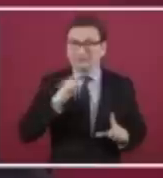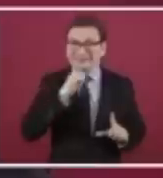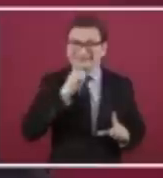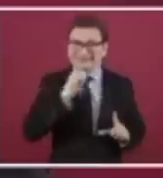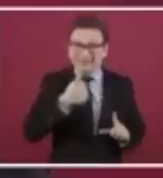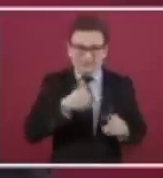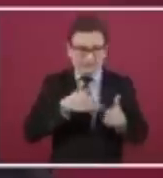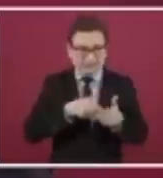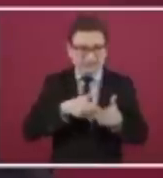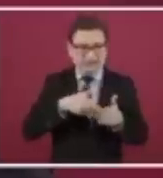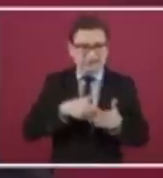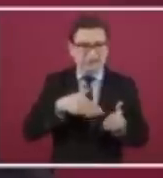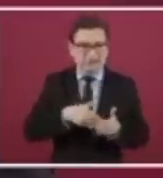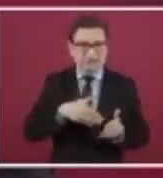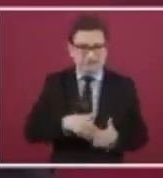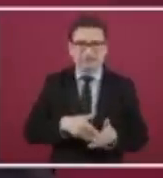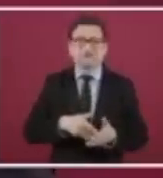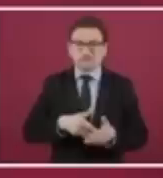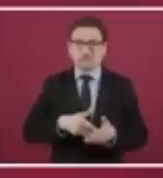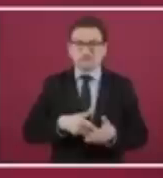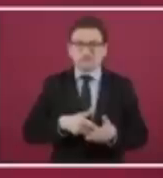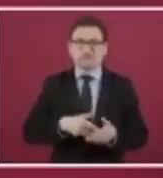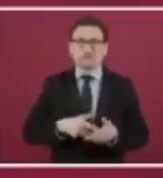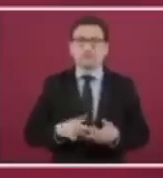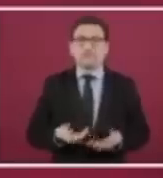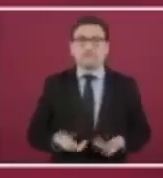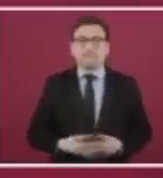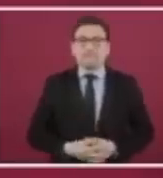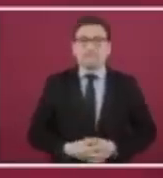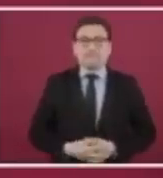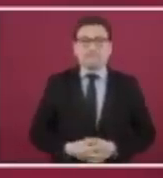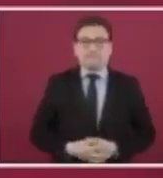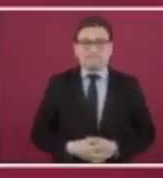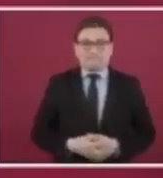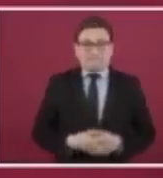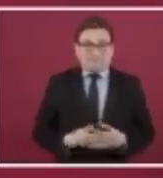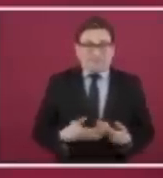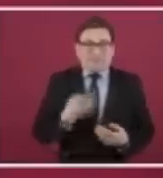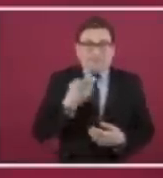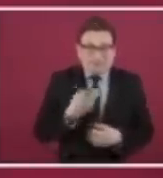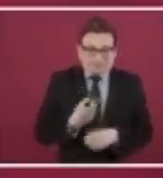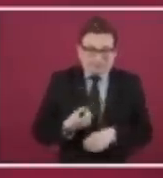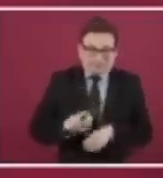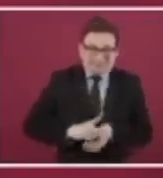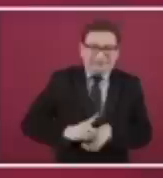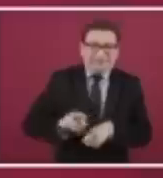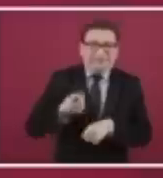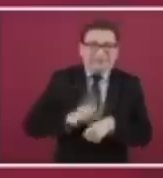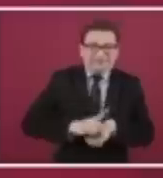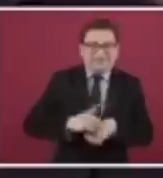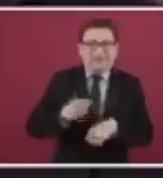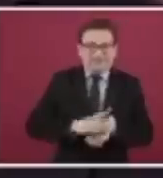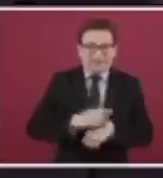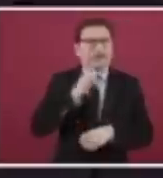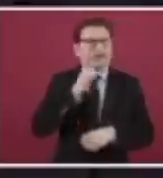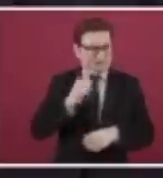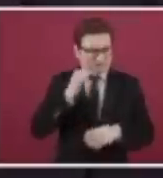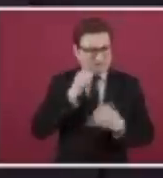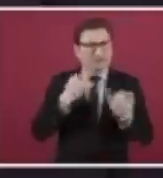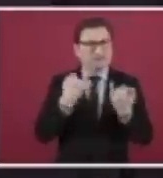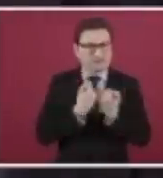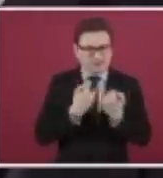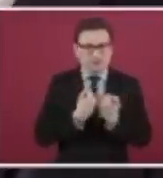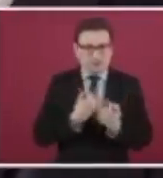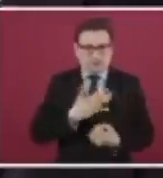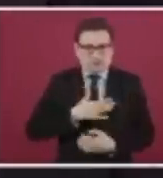crecimiento. Entonces, todos los días están. Ayer y esto lo